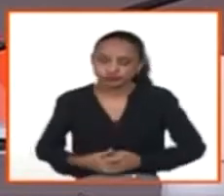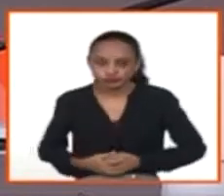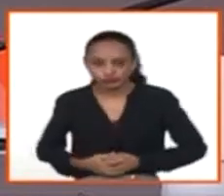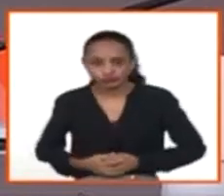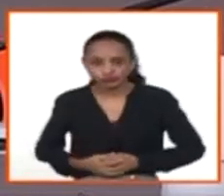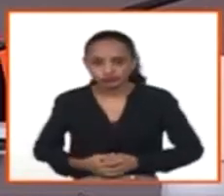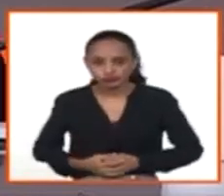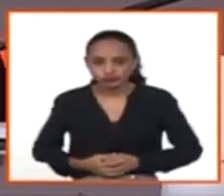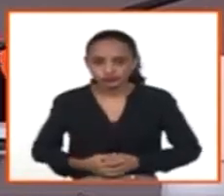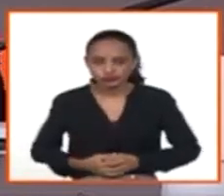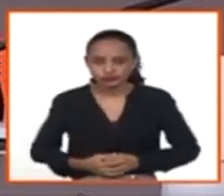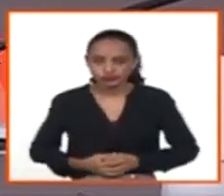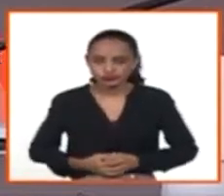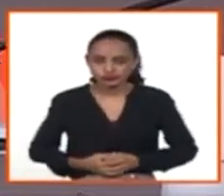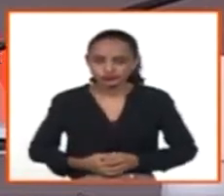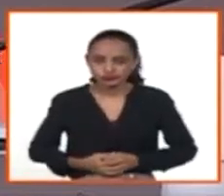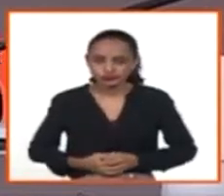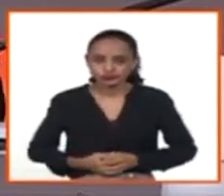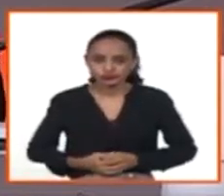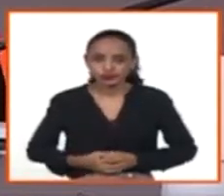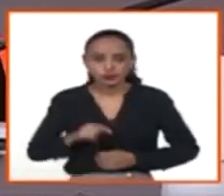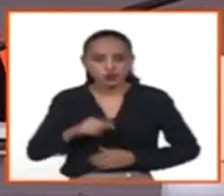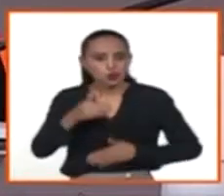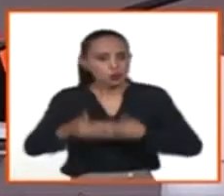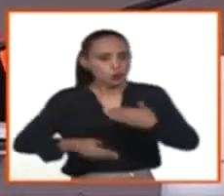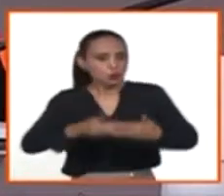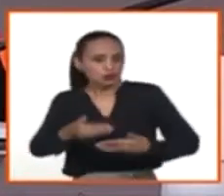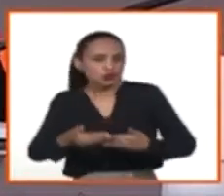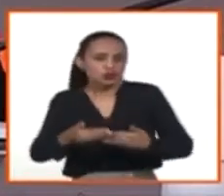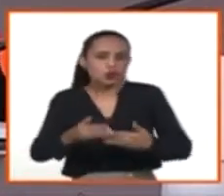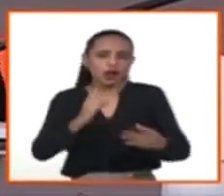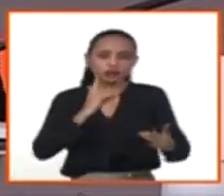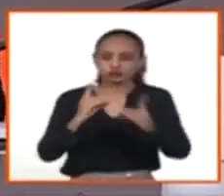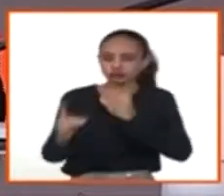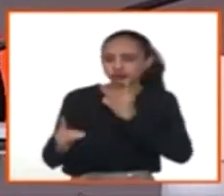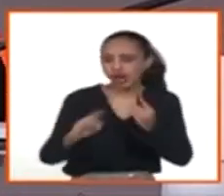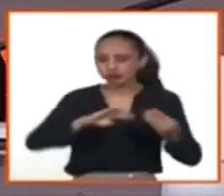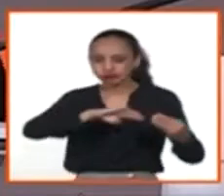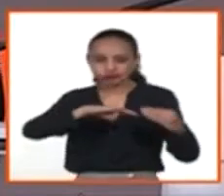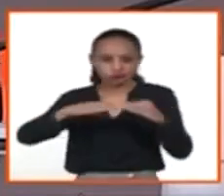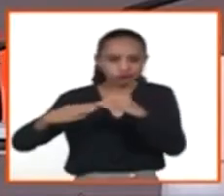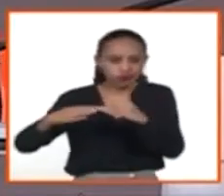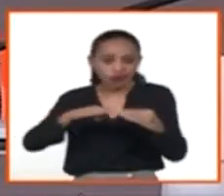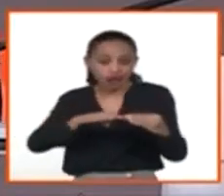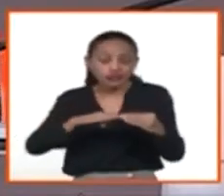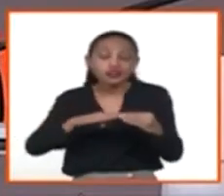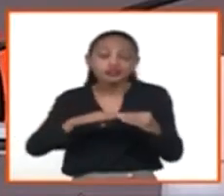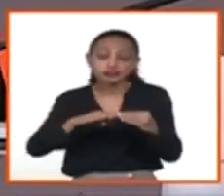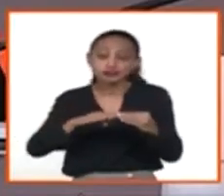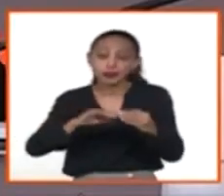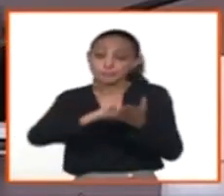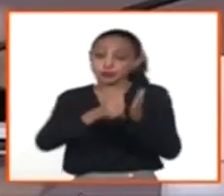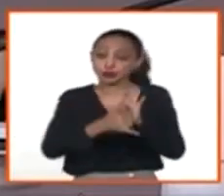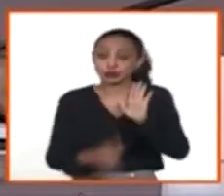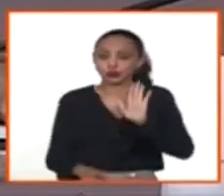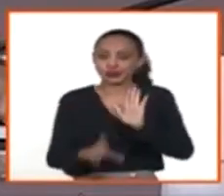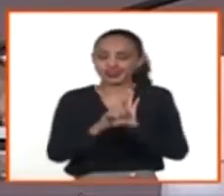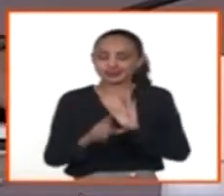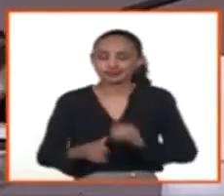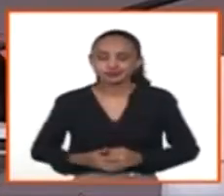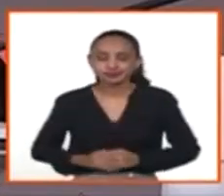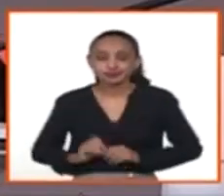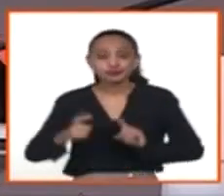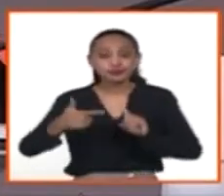desarrollado un proceso de debate, de análisis, de discusión de este proyecto de ley. Yanisbel Sánchez Rodríguez es la vicepresidenta de la